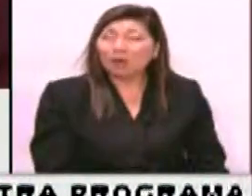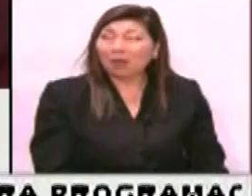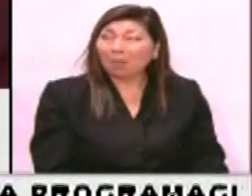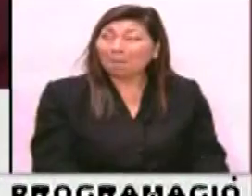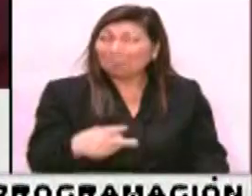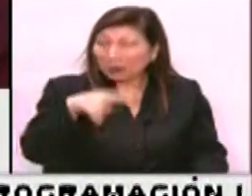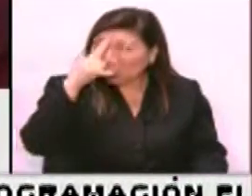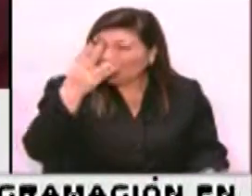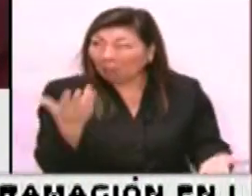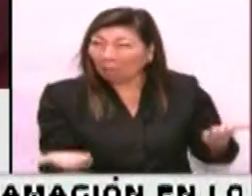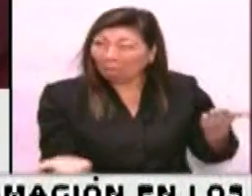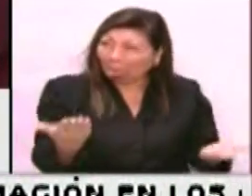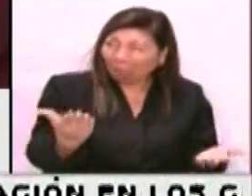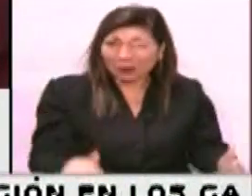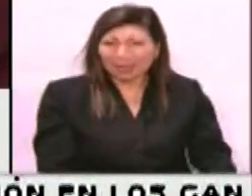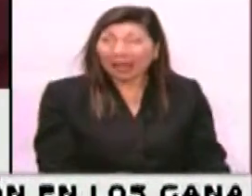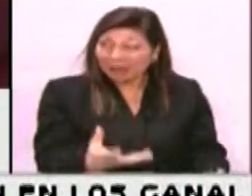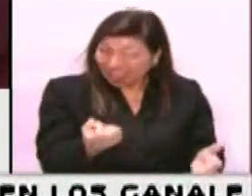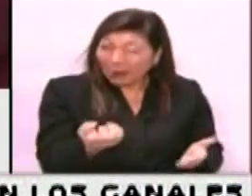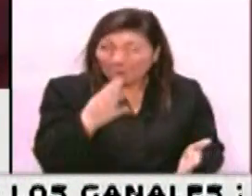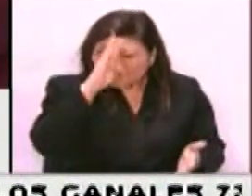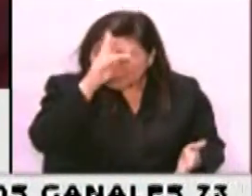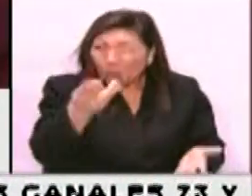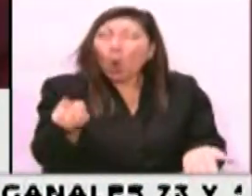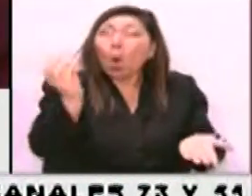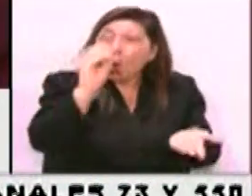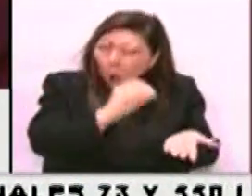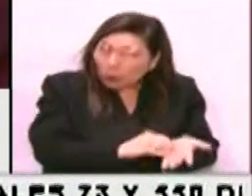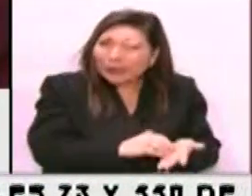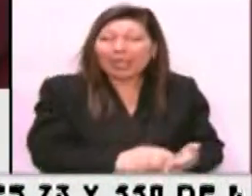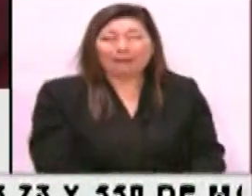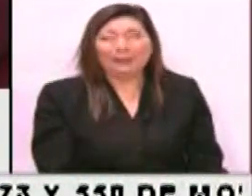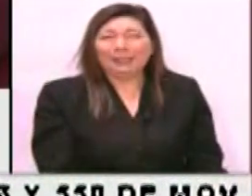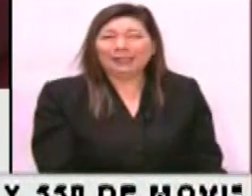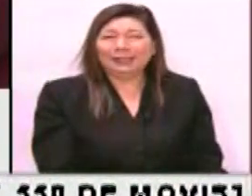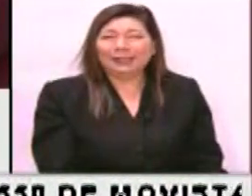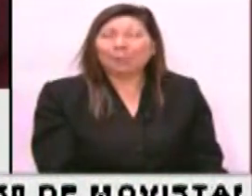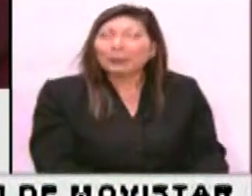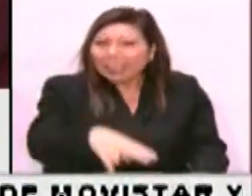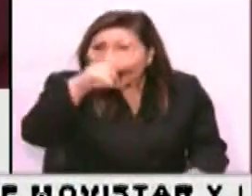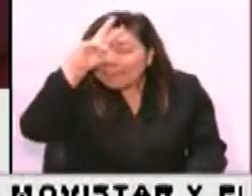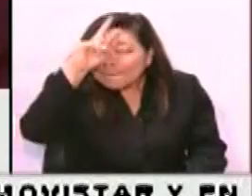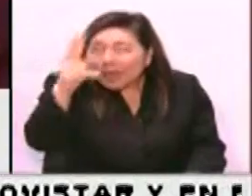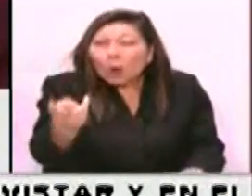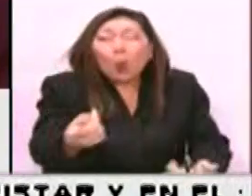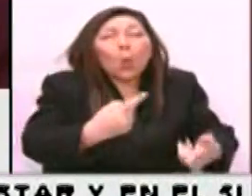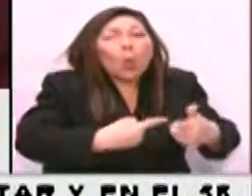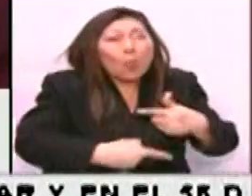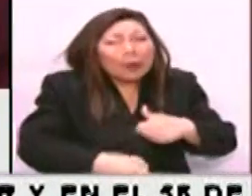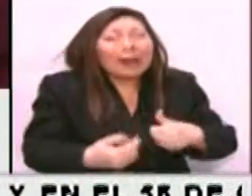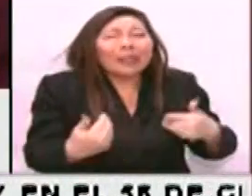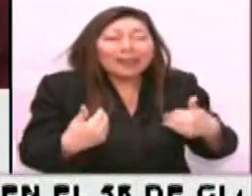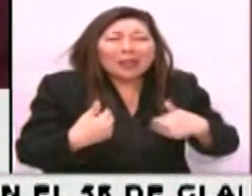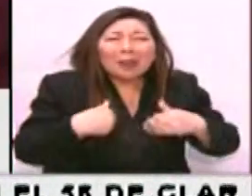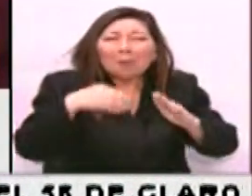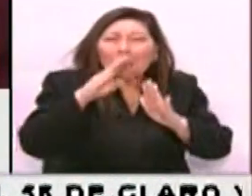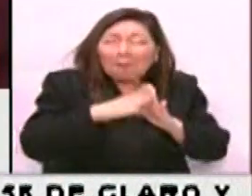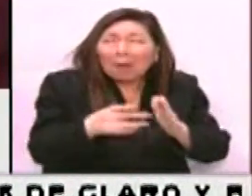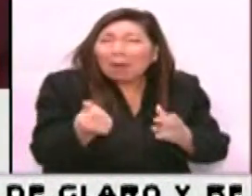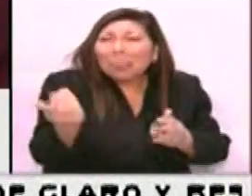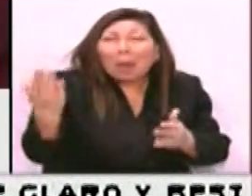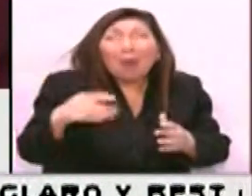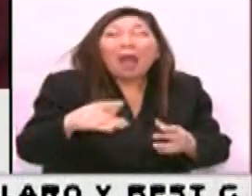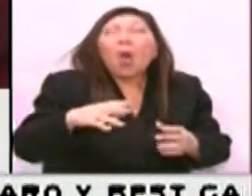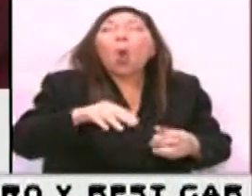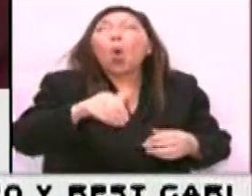¿Inseguridad? ¿Qué queremos entonces? ¿Otra vez que el Perú vuelva a tener menos recursos